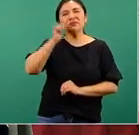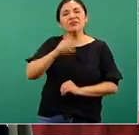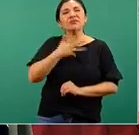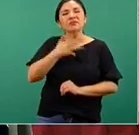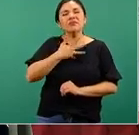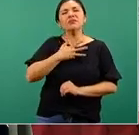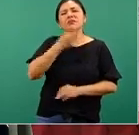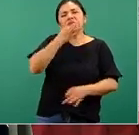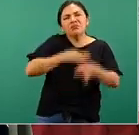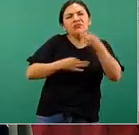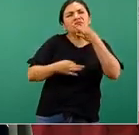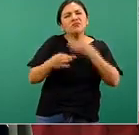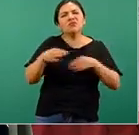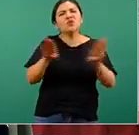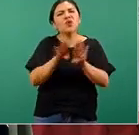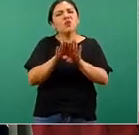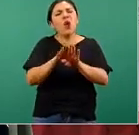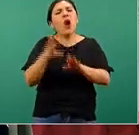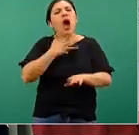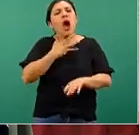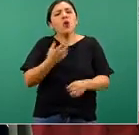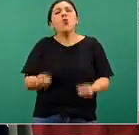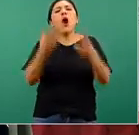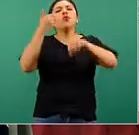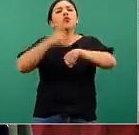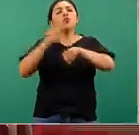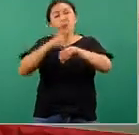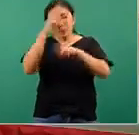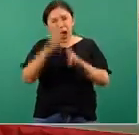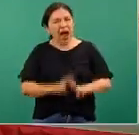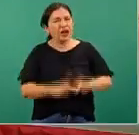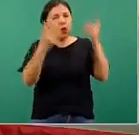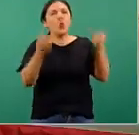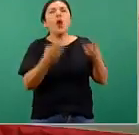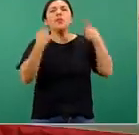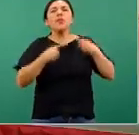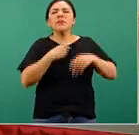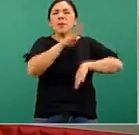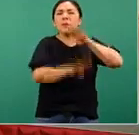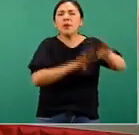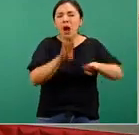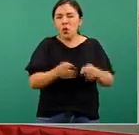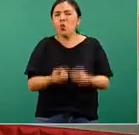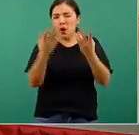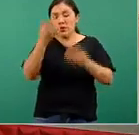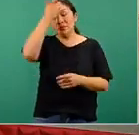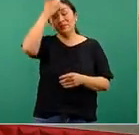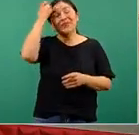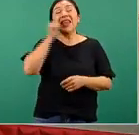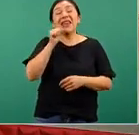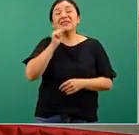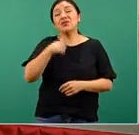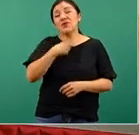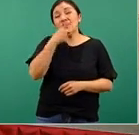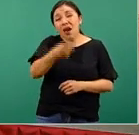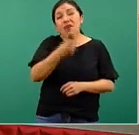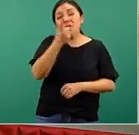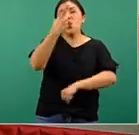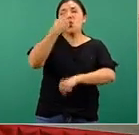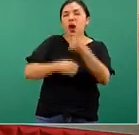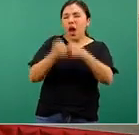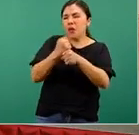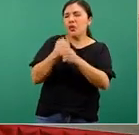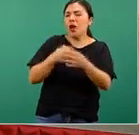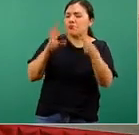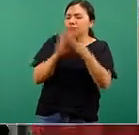estado con la idea persistente de la cifra récord de casos o de defunciones. Hemos comentado aquí durante todo un año, más de un año, que cuando